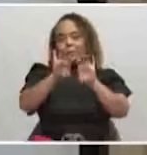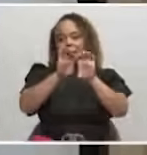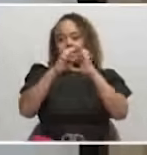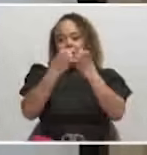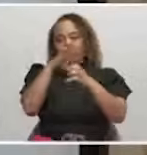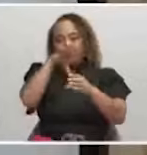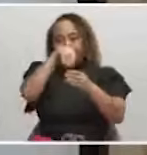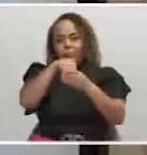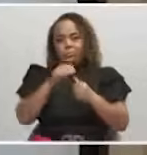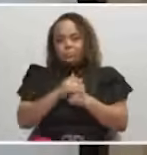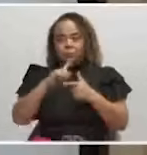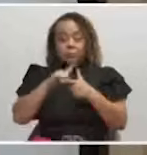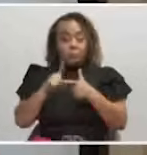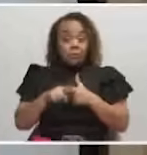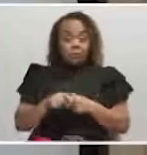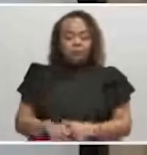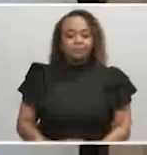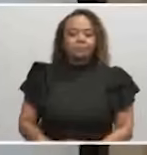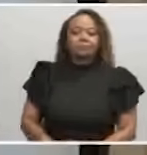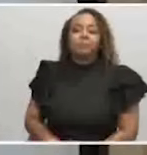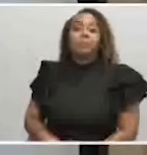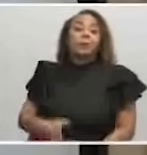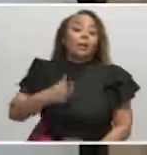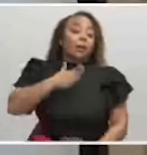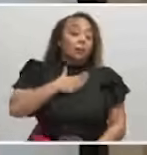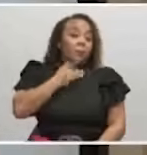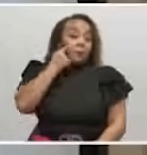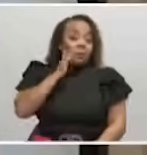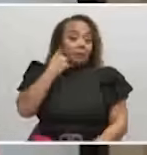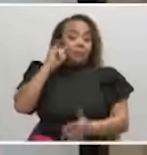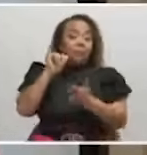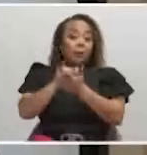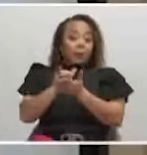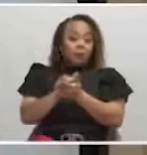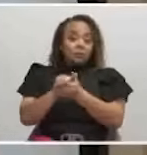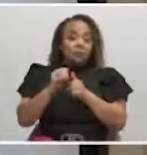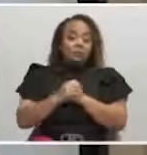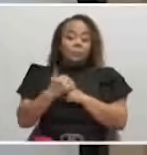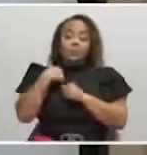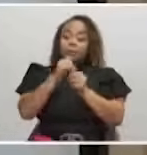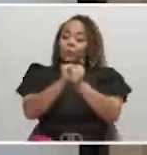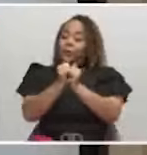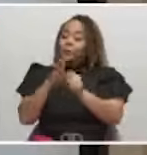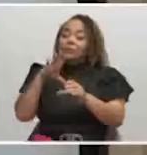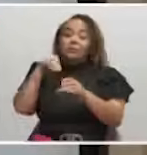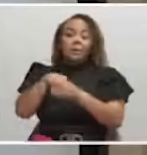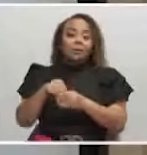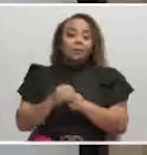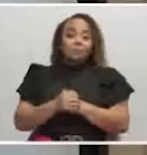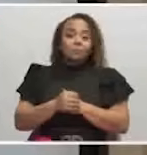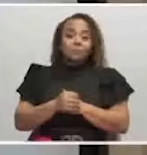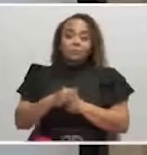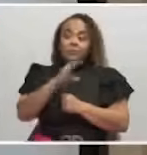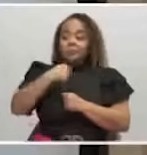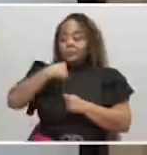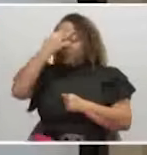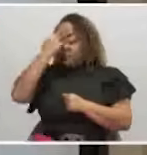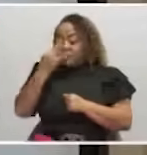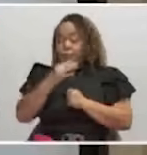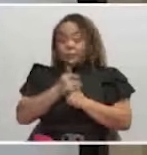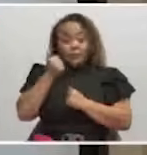equipo. Entonces, me parece que para eso está la competencia interna y creo que en la